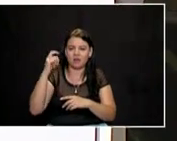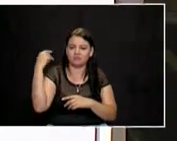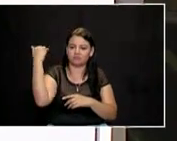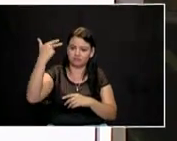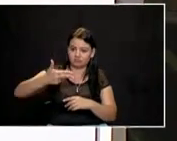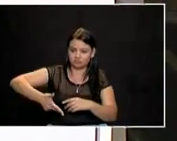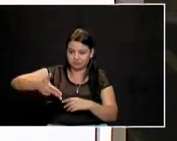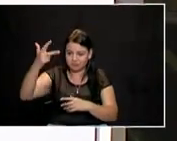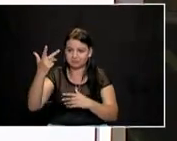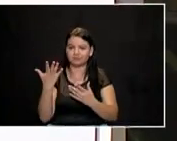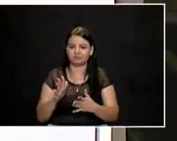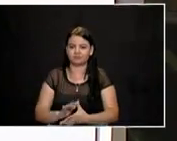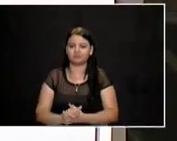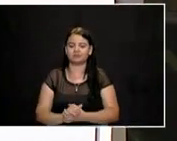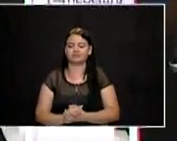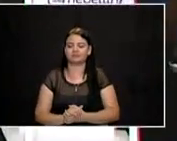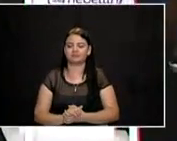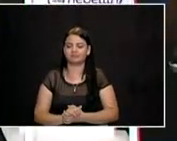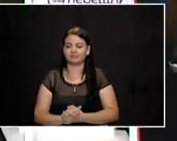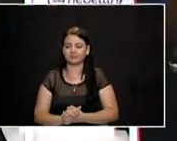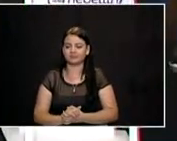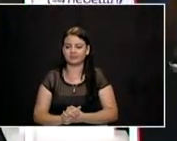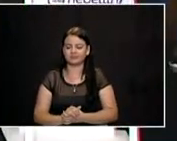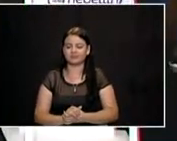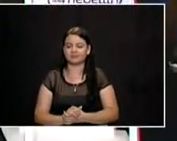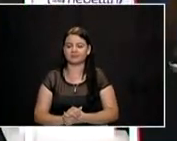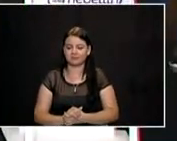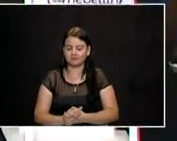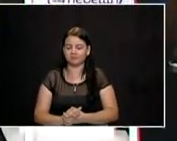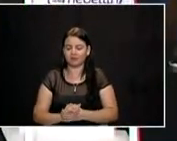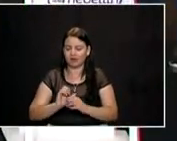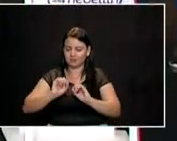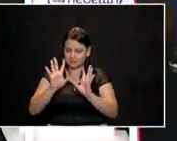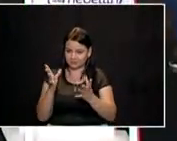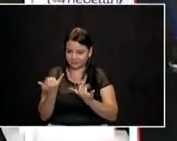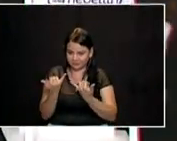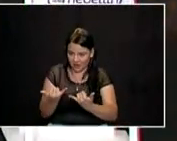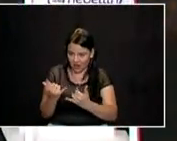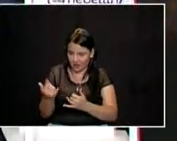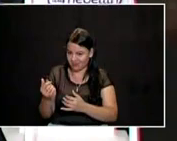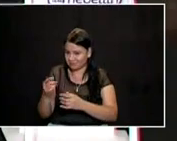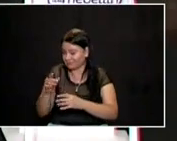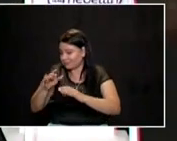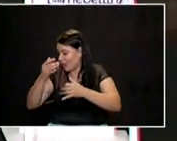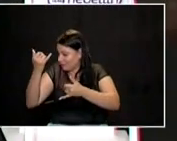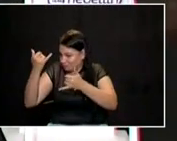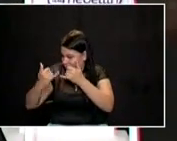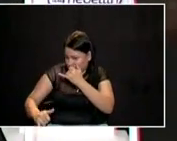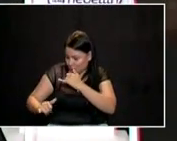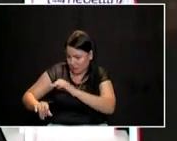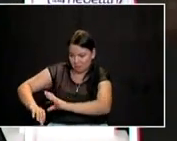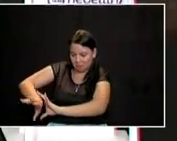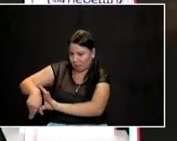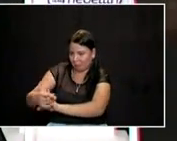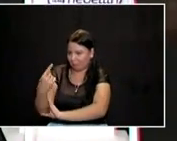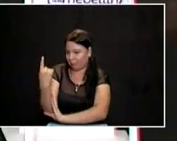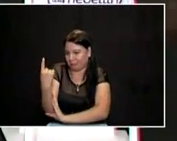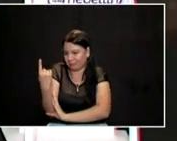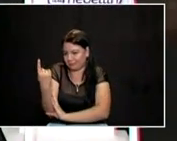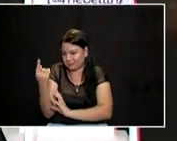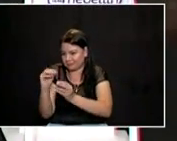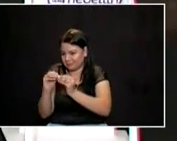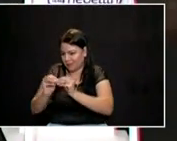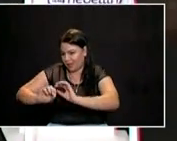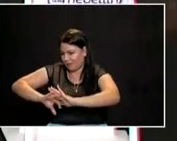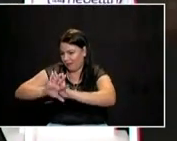senador. Muy bien. Para que haya claridad, el turno para sacar la balota es la última, no puede haber otro, pero para que quede claro